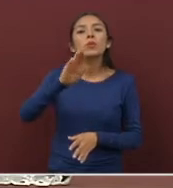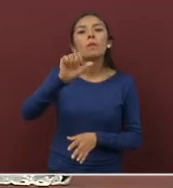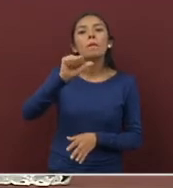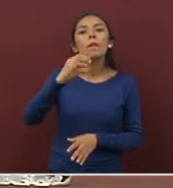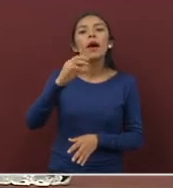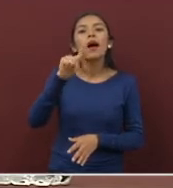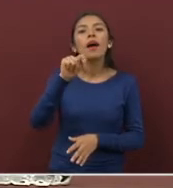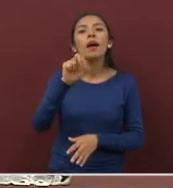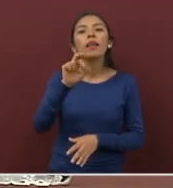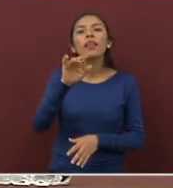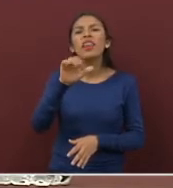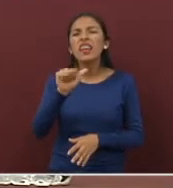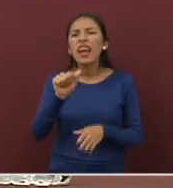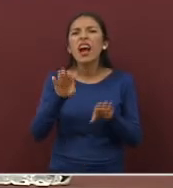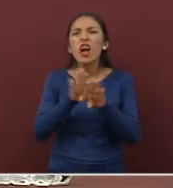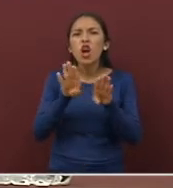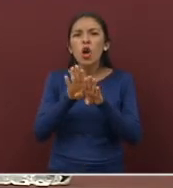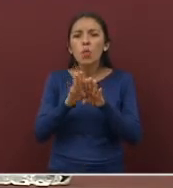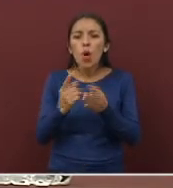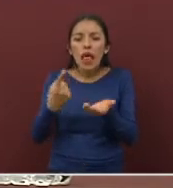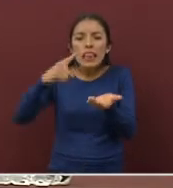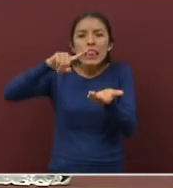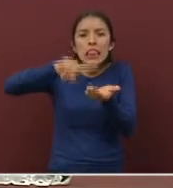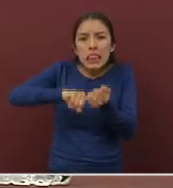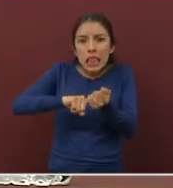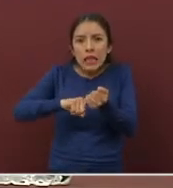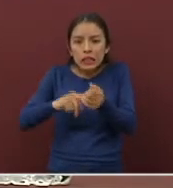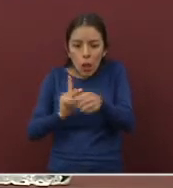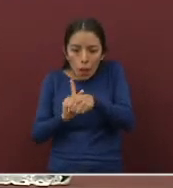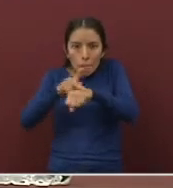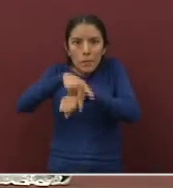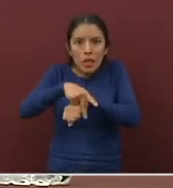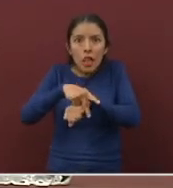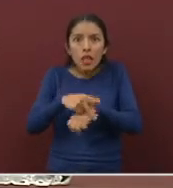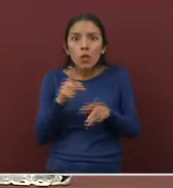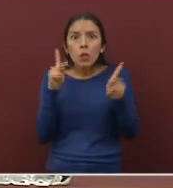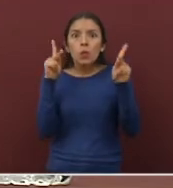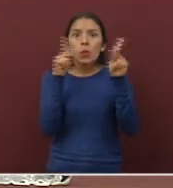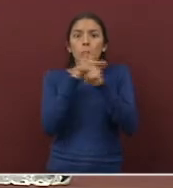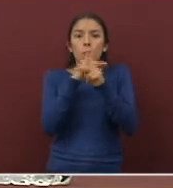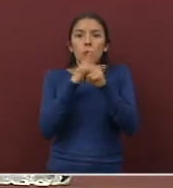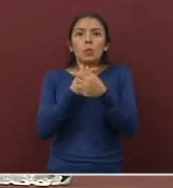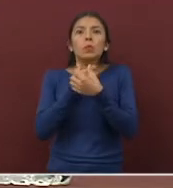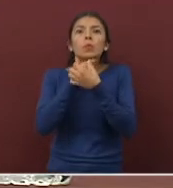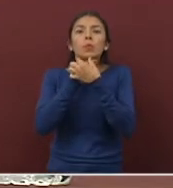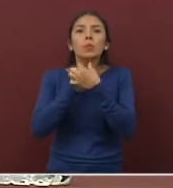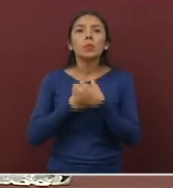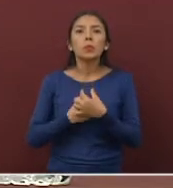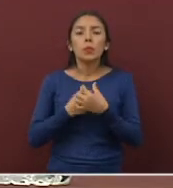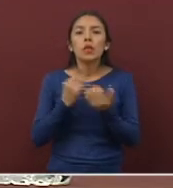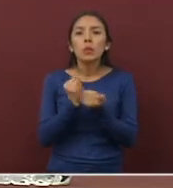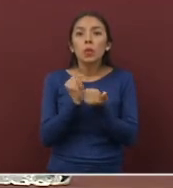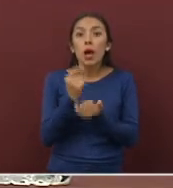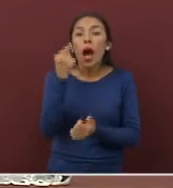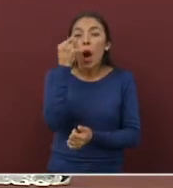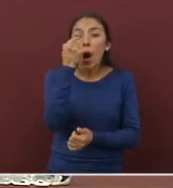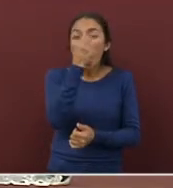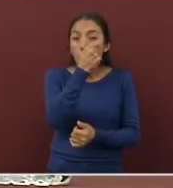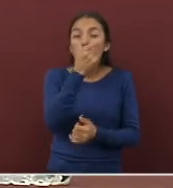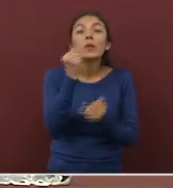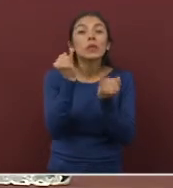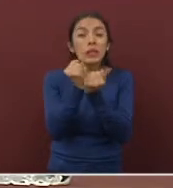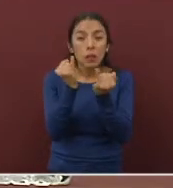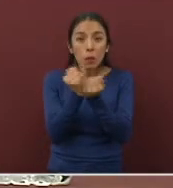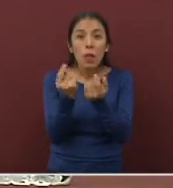ataca invade la piel las mucosas de las vías respiratorias y los ojos principalmente